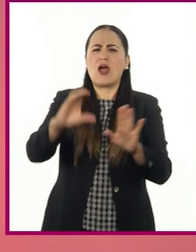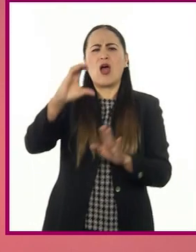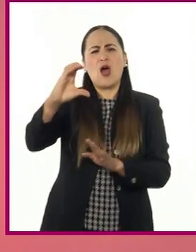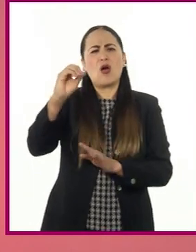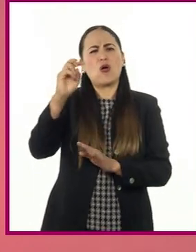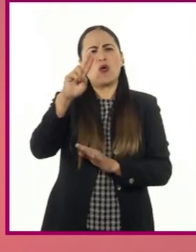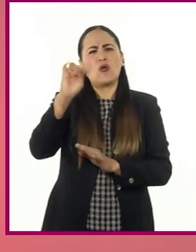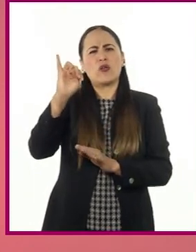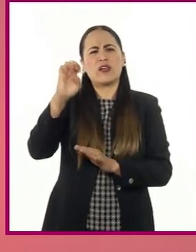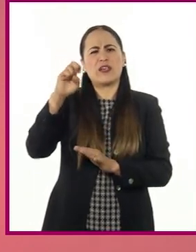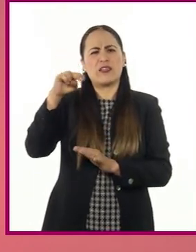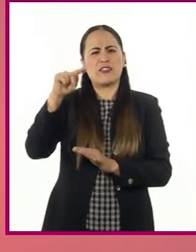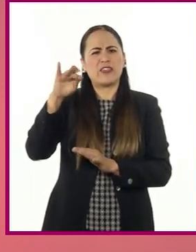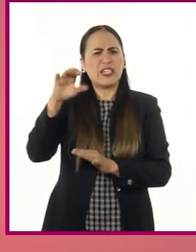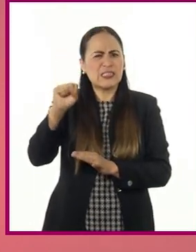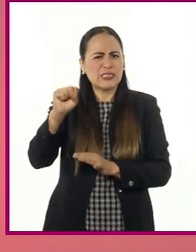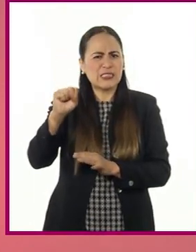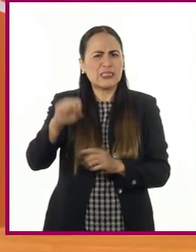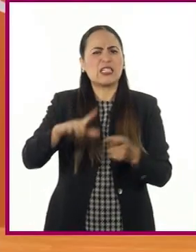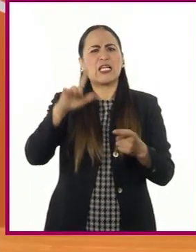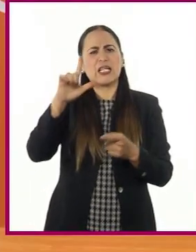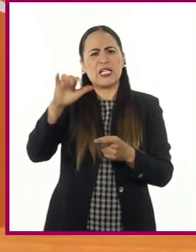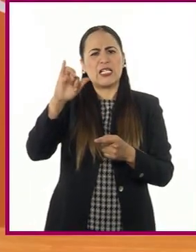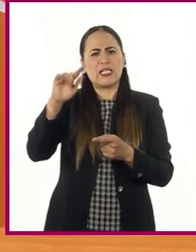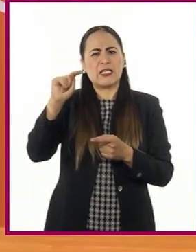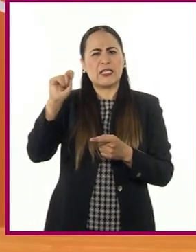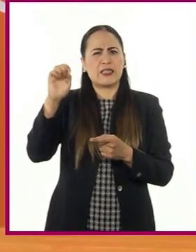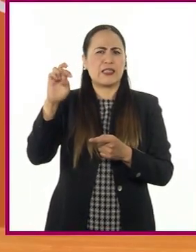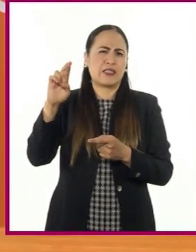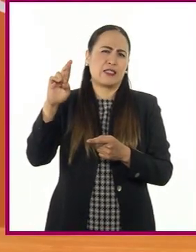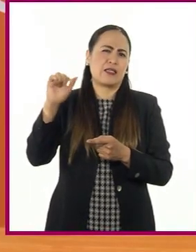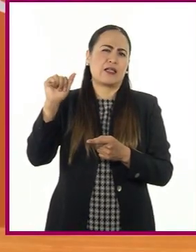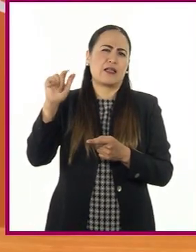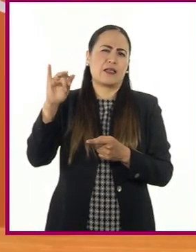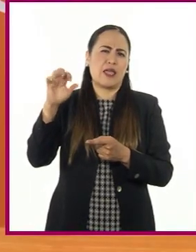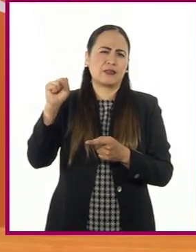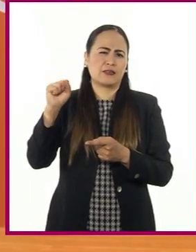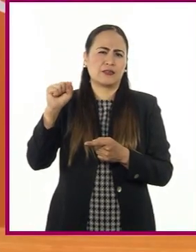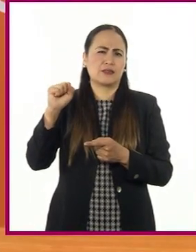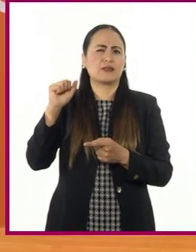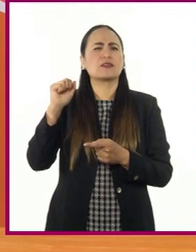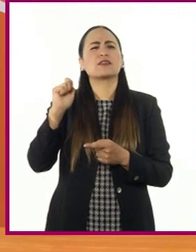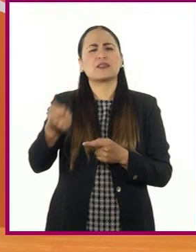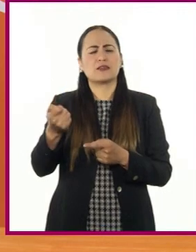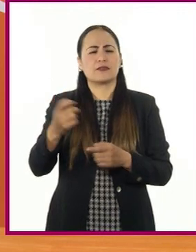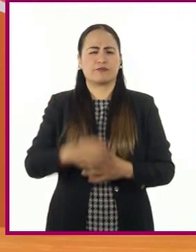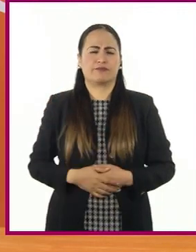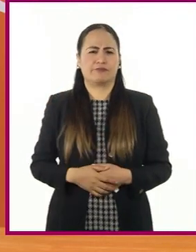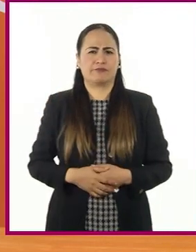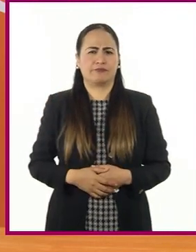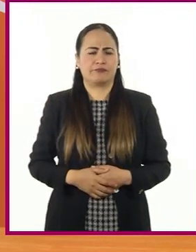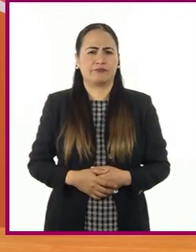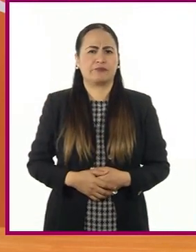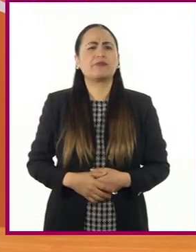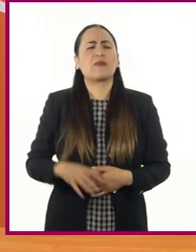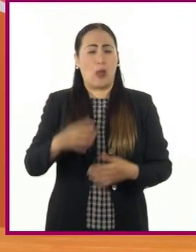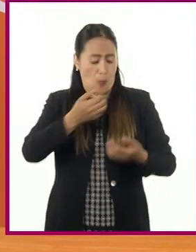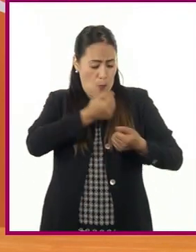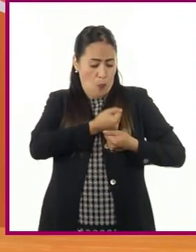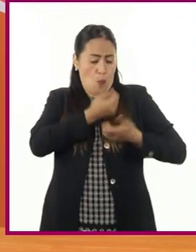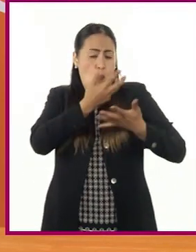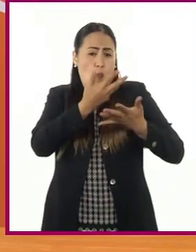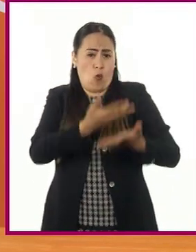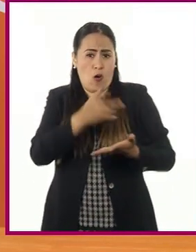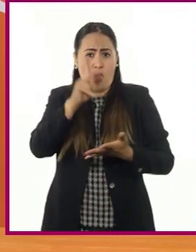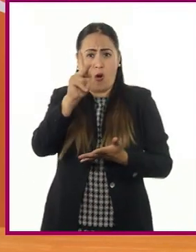literarias? Es que ya no lo recuerdo muy bien. No te preocupes. ¿Recuerdas que hemos estado diciendo que los poemas se